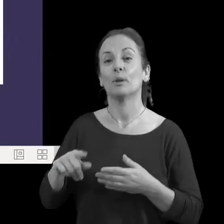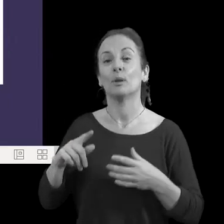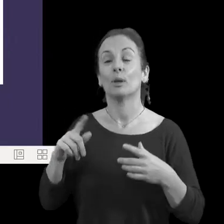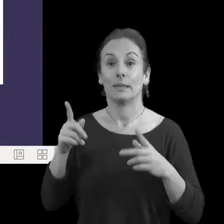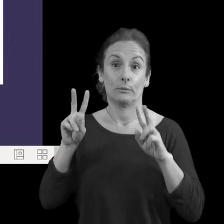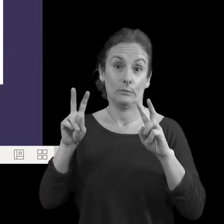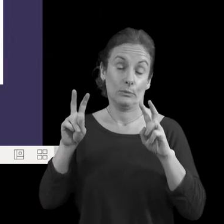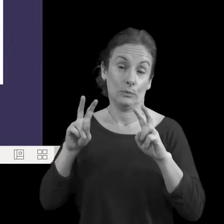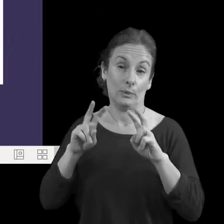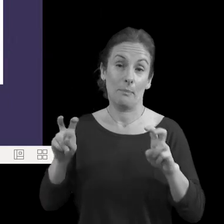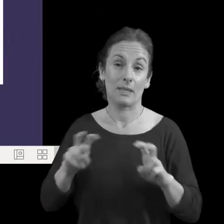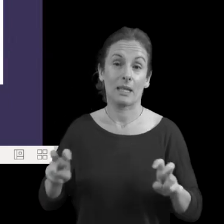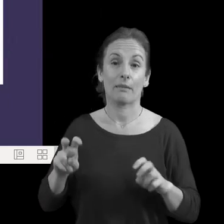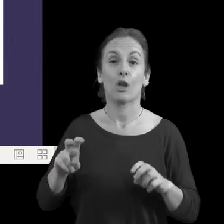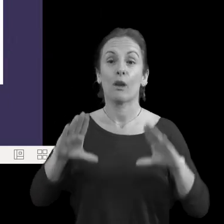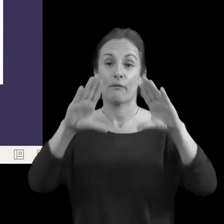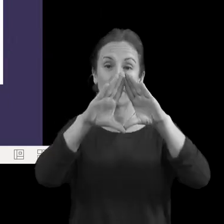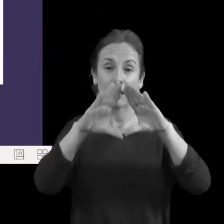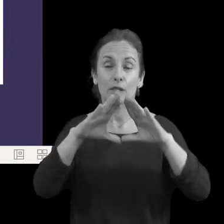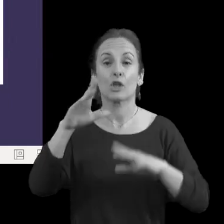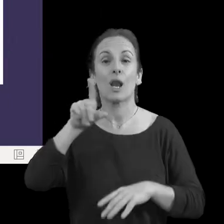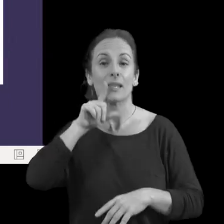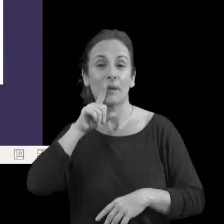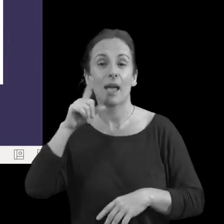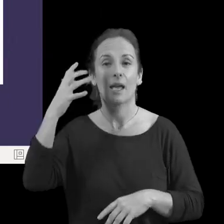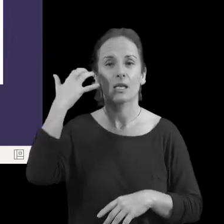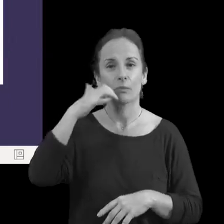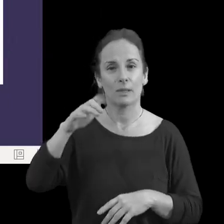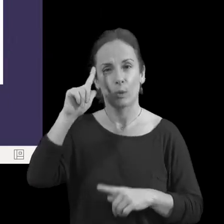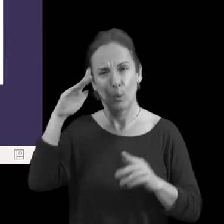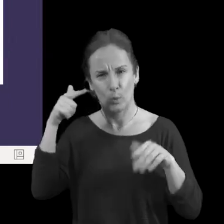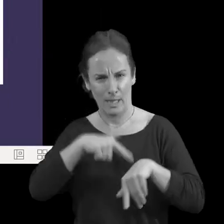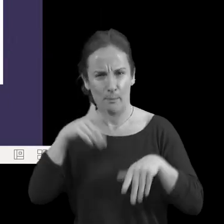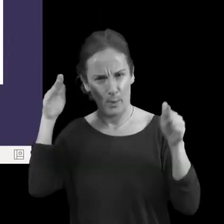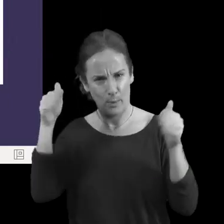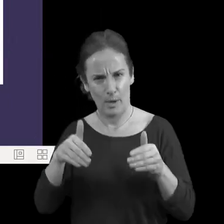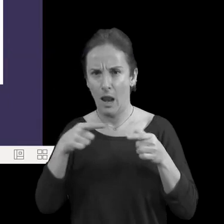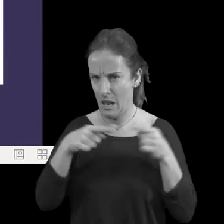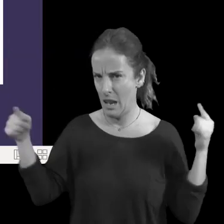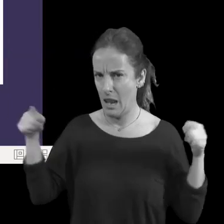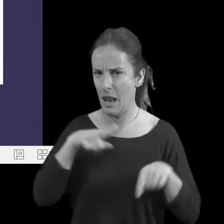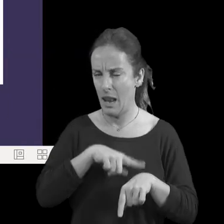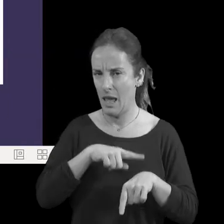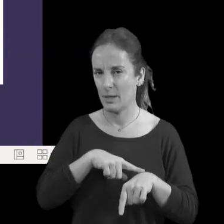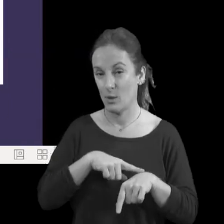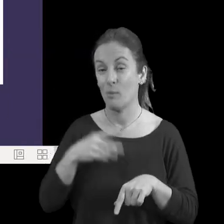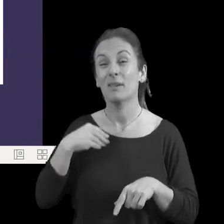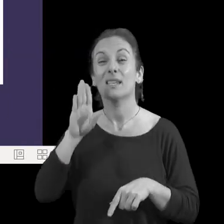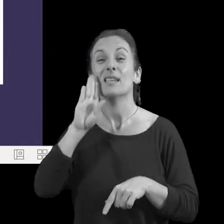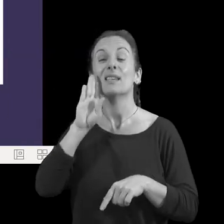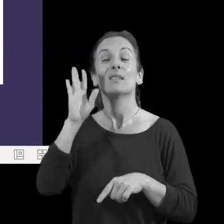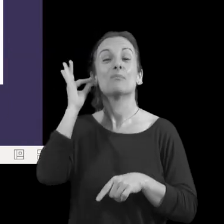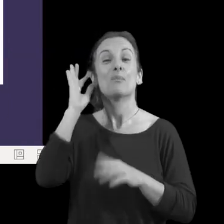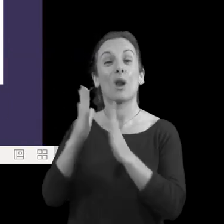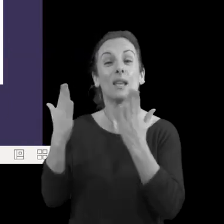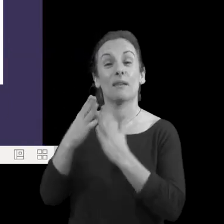proyecto de investigación sobre feminismos lesbianos y queer. Le dedicamos un tiempo largo a Monique Wittig y lo publicamos en